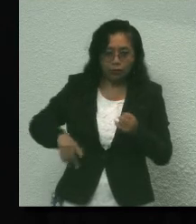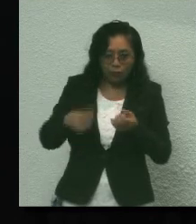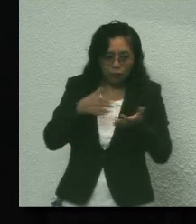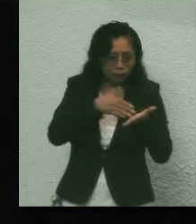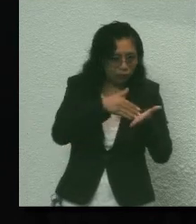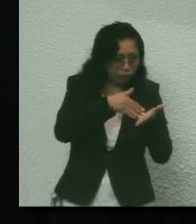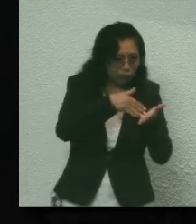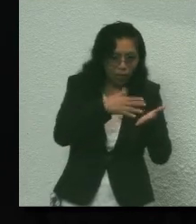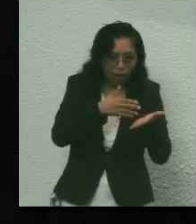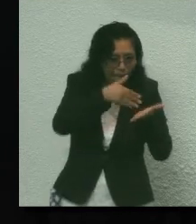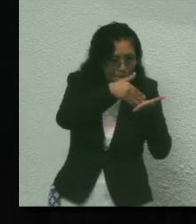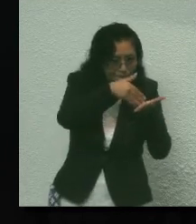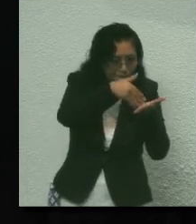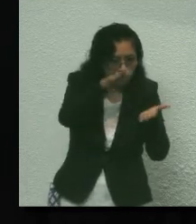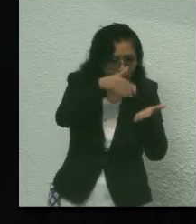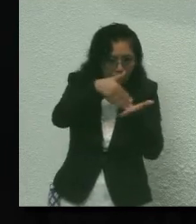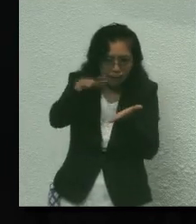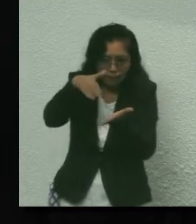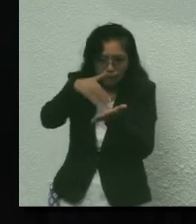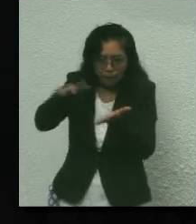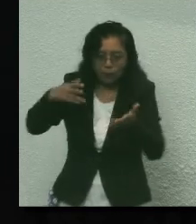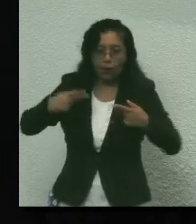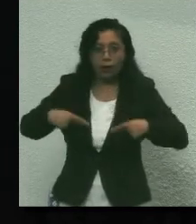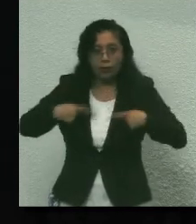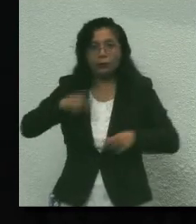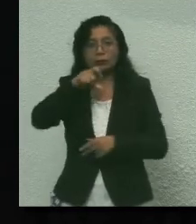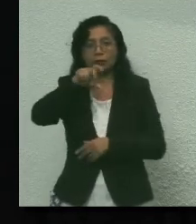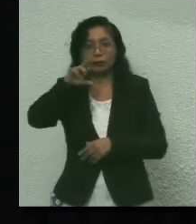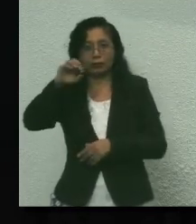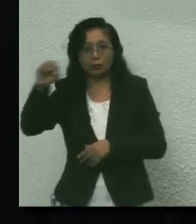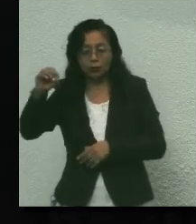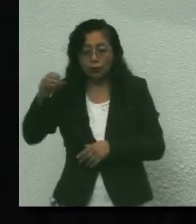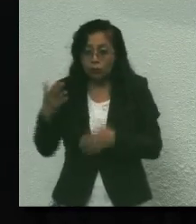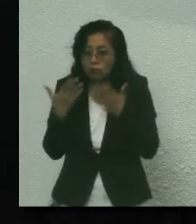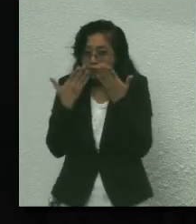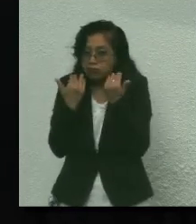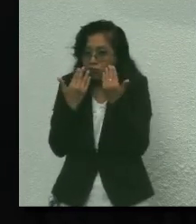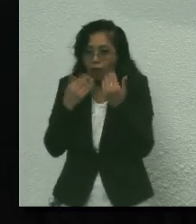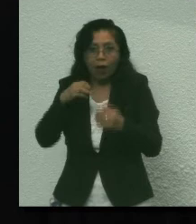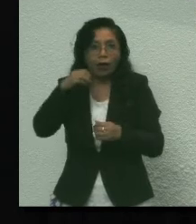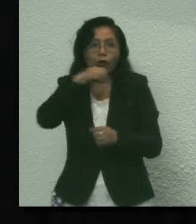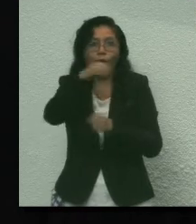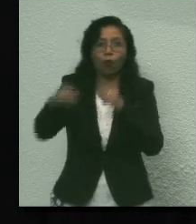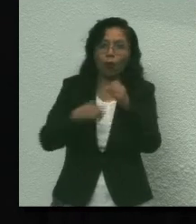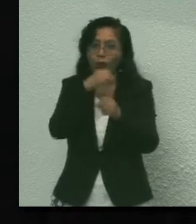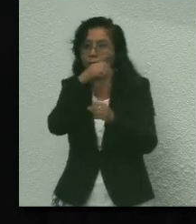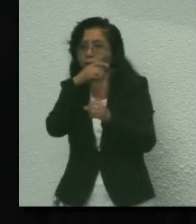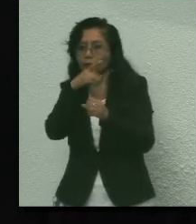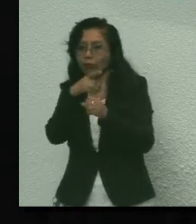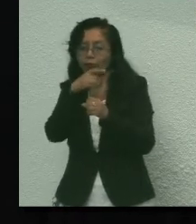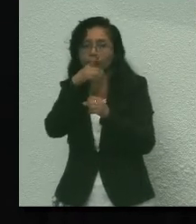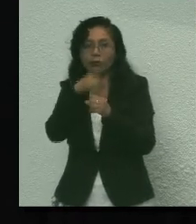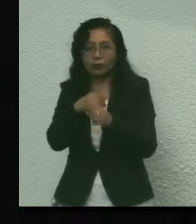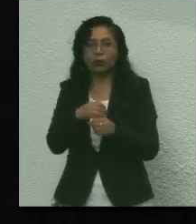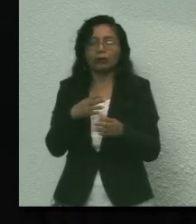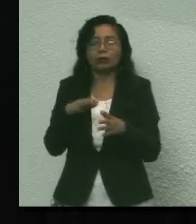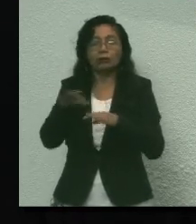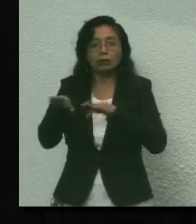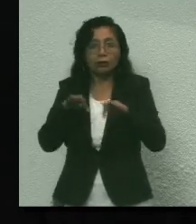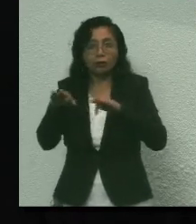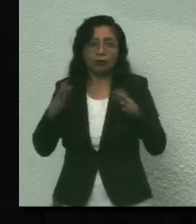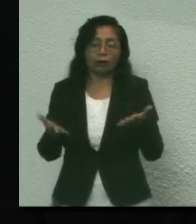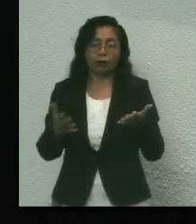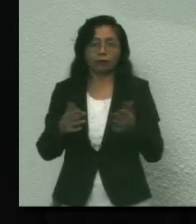las y los quintanarruenses de toda oportunidad de desarrollo o de participación en la toma